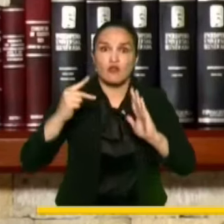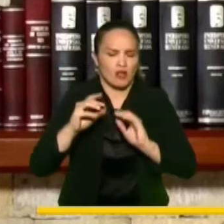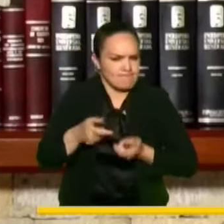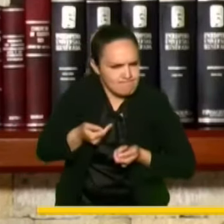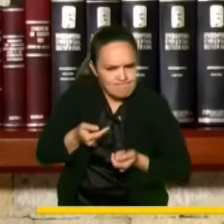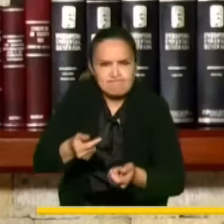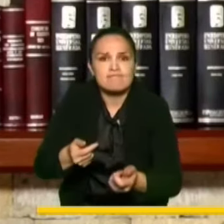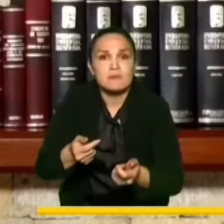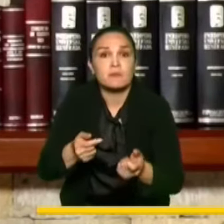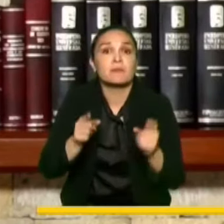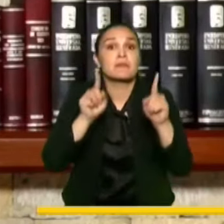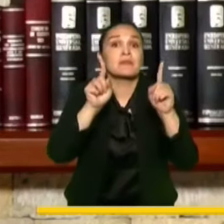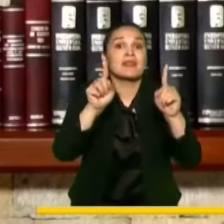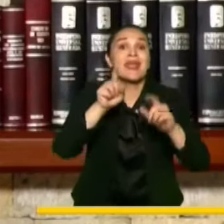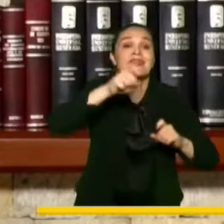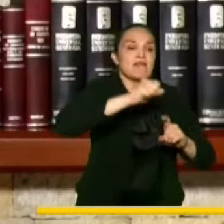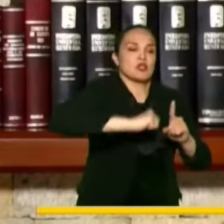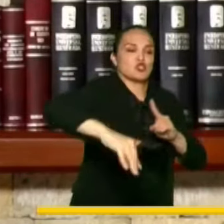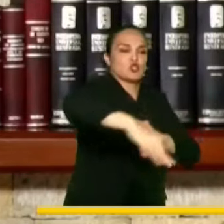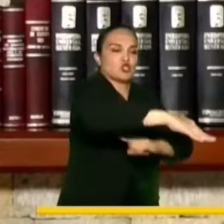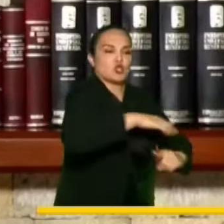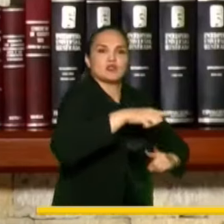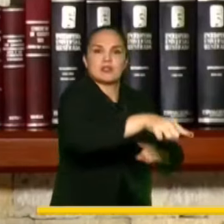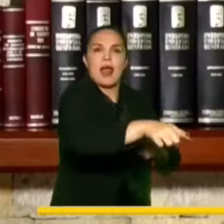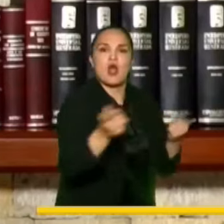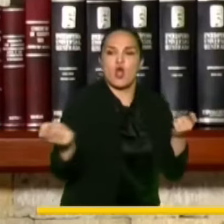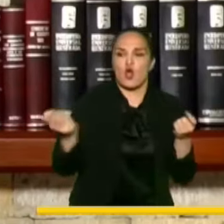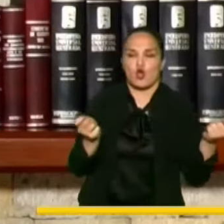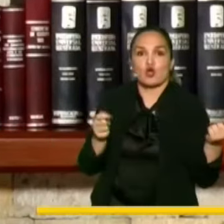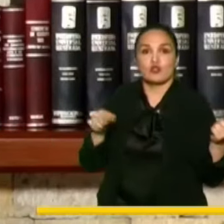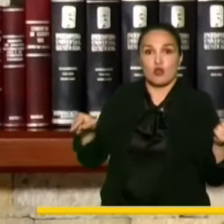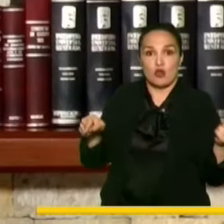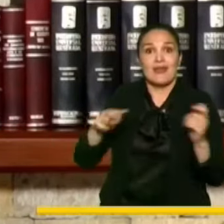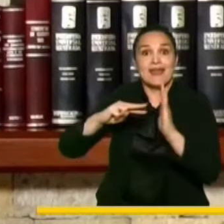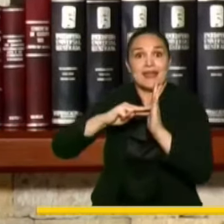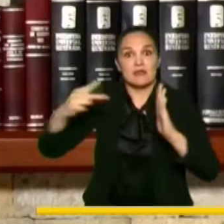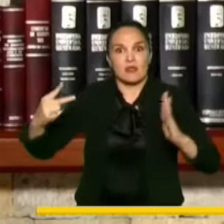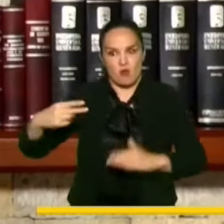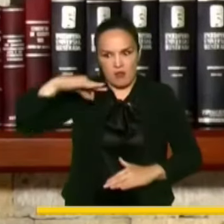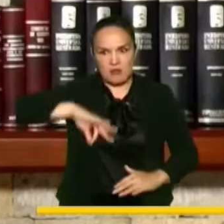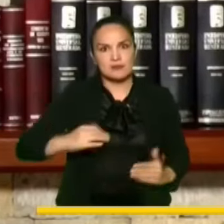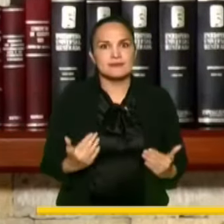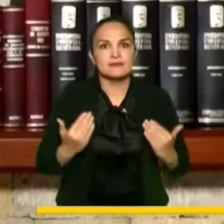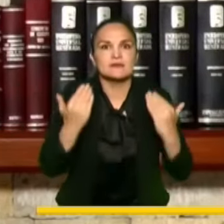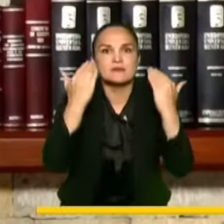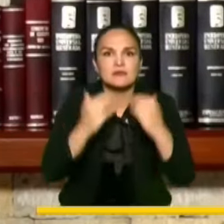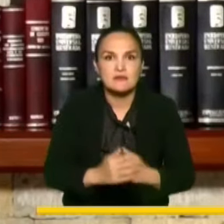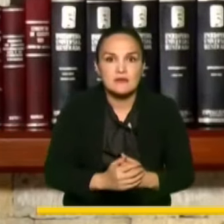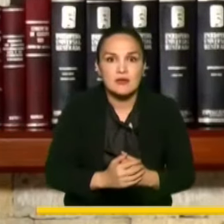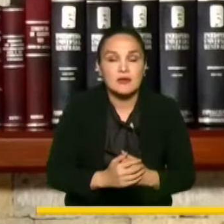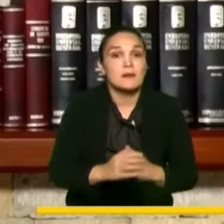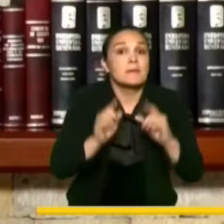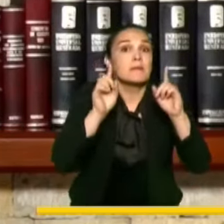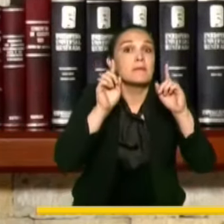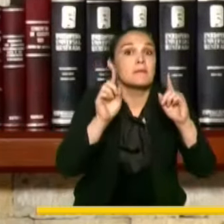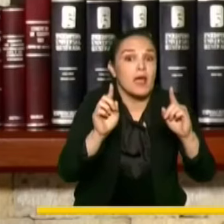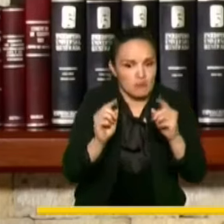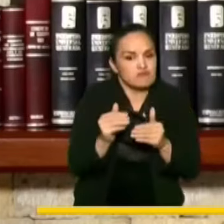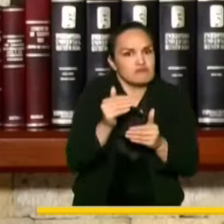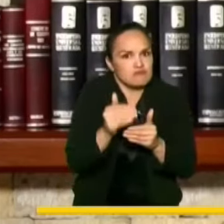ojalá bajo el control de la misma sociedad. Estas tecnologías traerán beneficios, pero